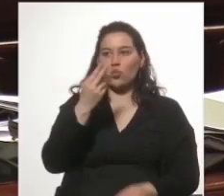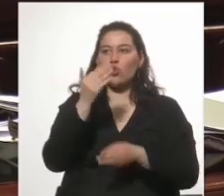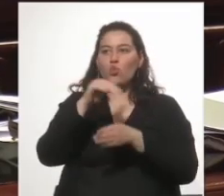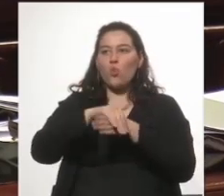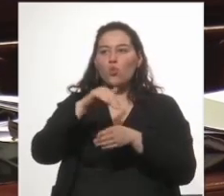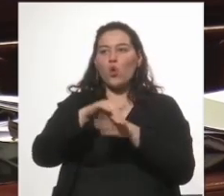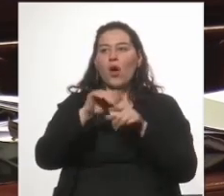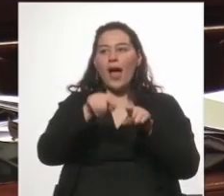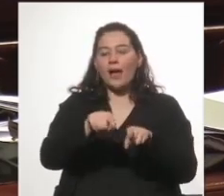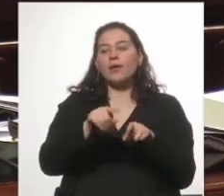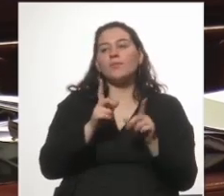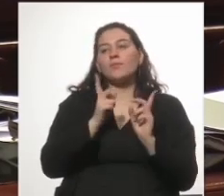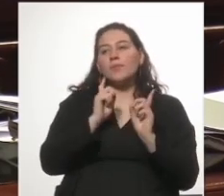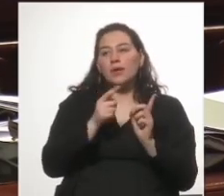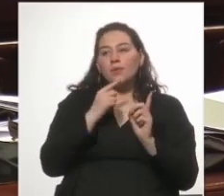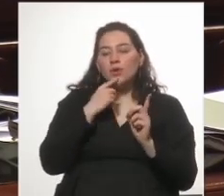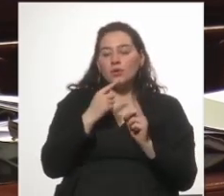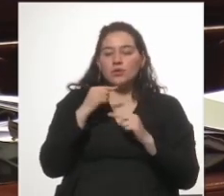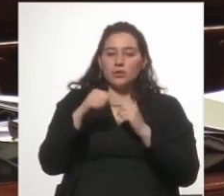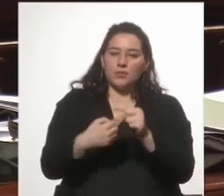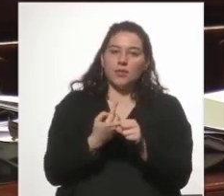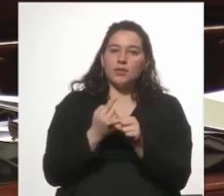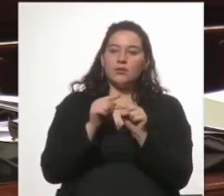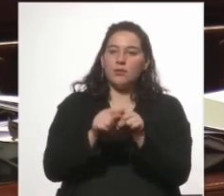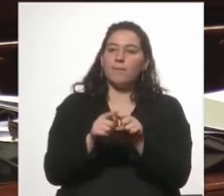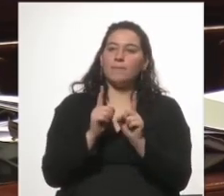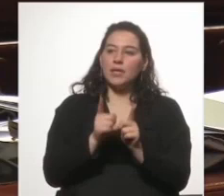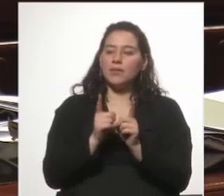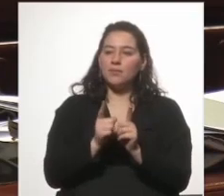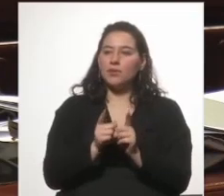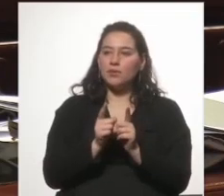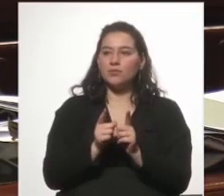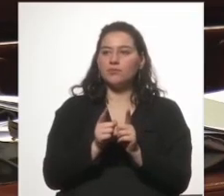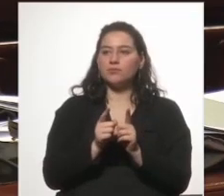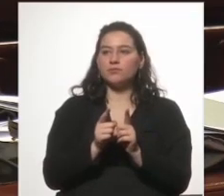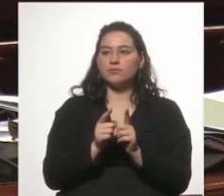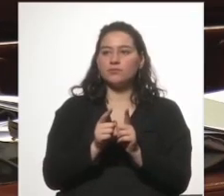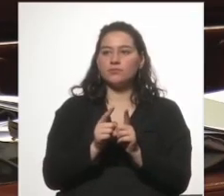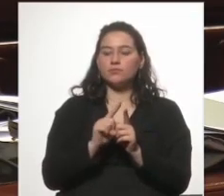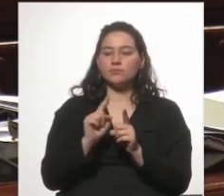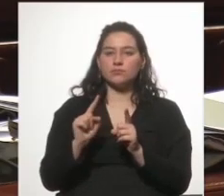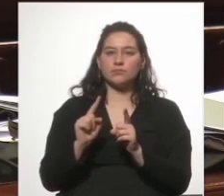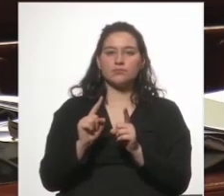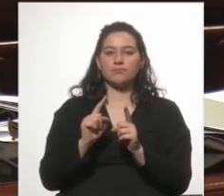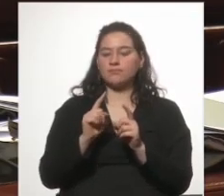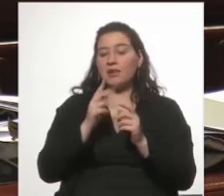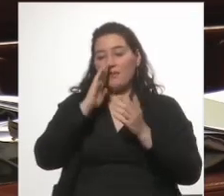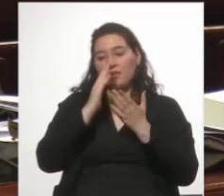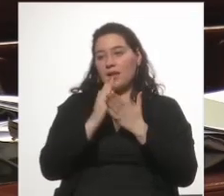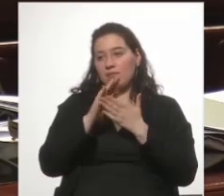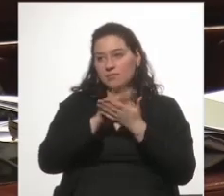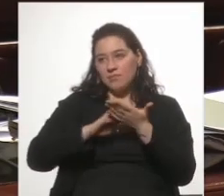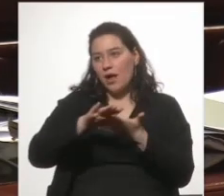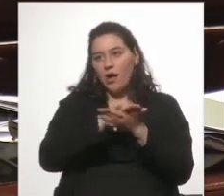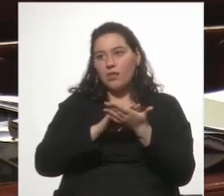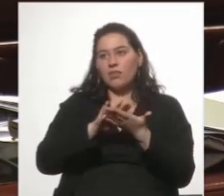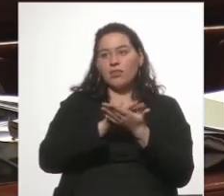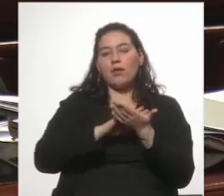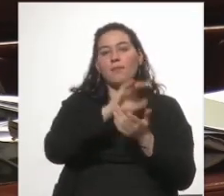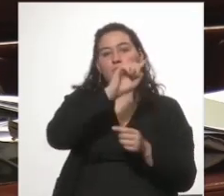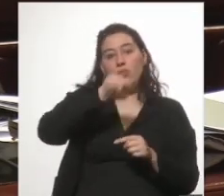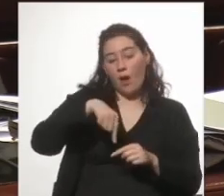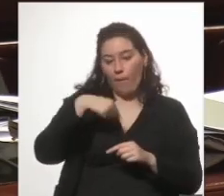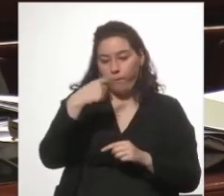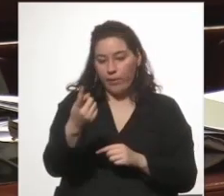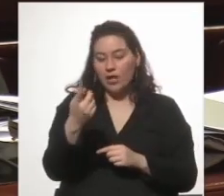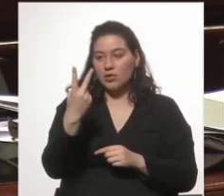habiéndose recurrido dicho sobreseimiento, el mismo fue dejado sin efecto en primera instancia, pero el Tribunal de Apelaciones de segundo turno,